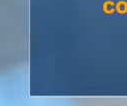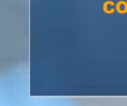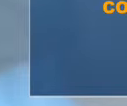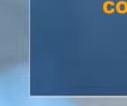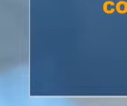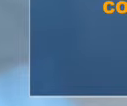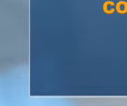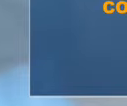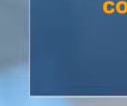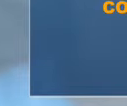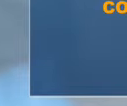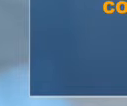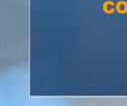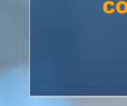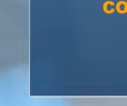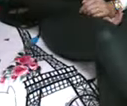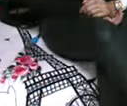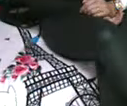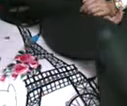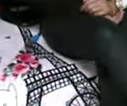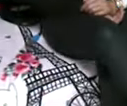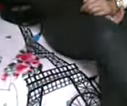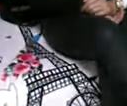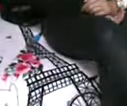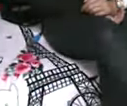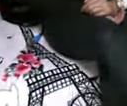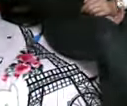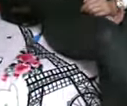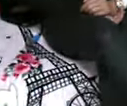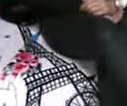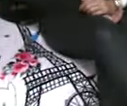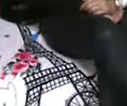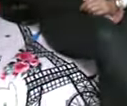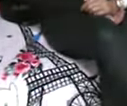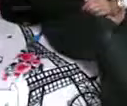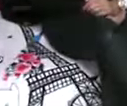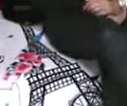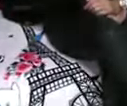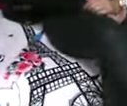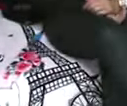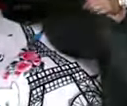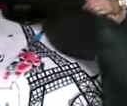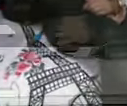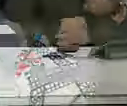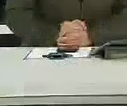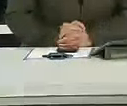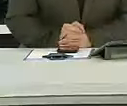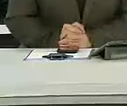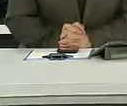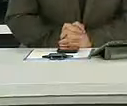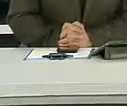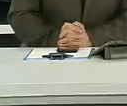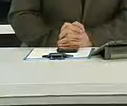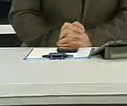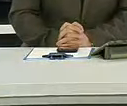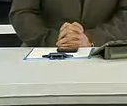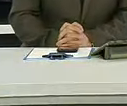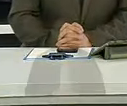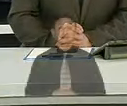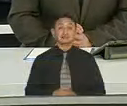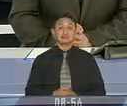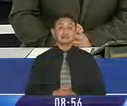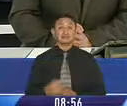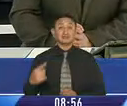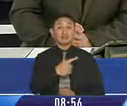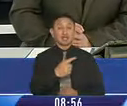2203-03-5160 a nombre de Michelle Díaz. En Quito informó Adriana Rojas. Quito es un guerrero. Vamos a